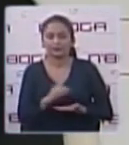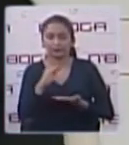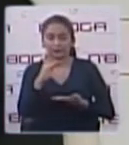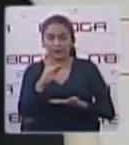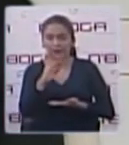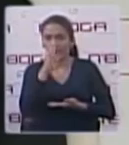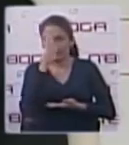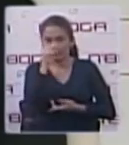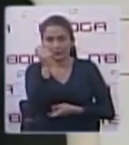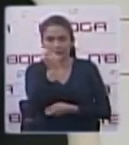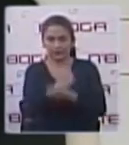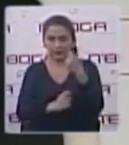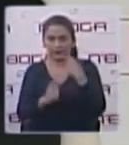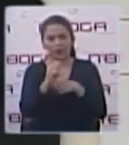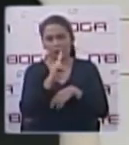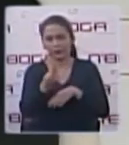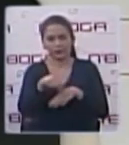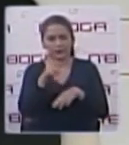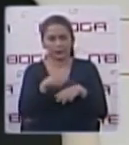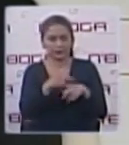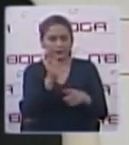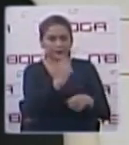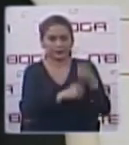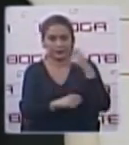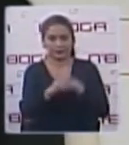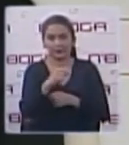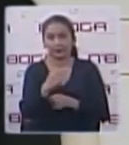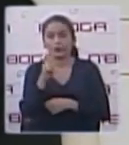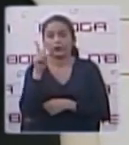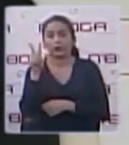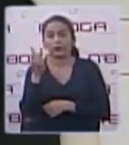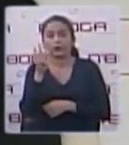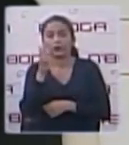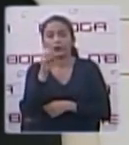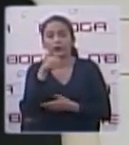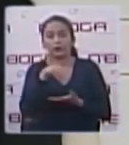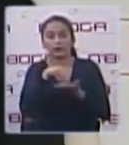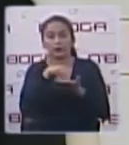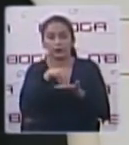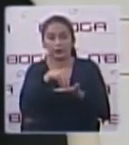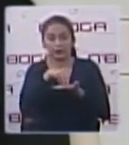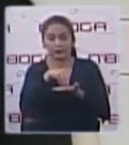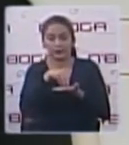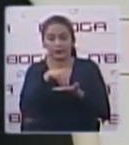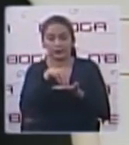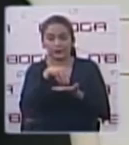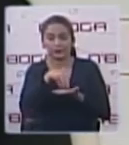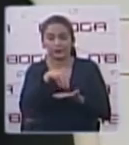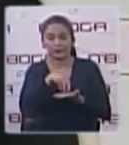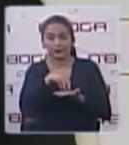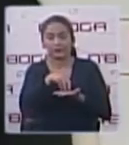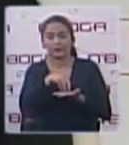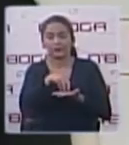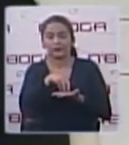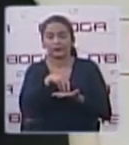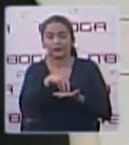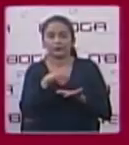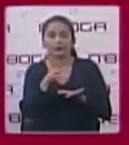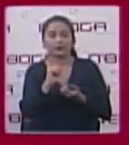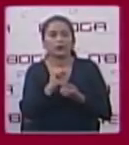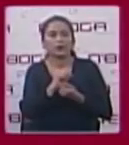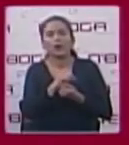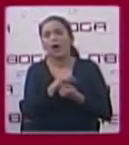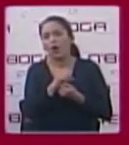comercializamos usualmente, entonces 240 gramos, pero también tenemos presentaciones para